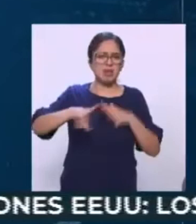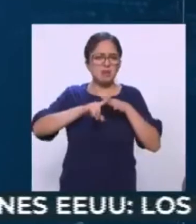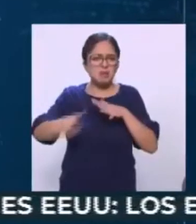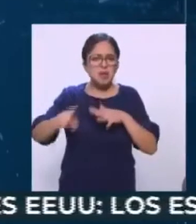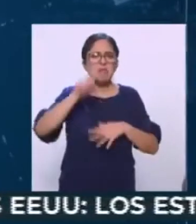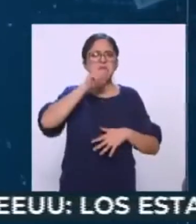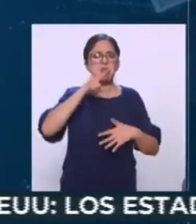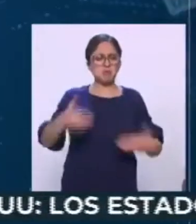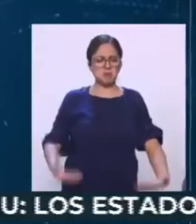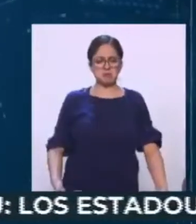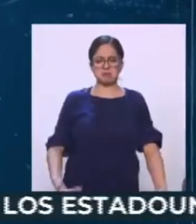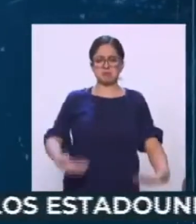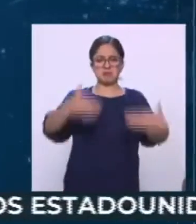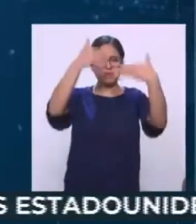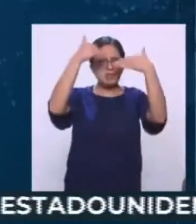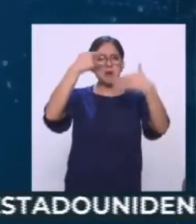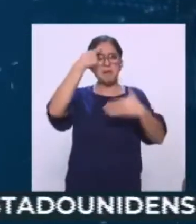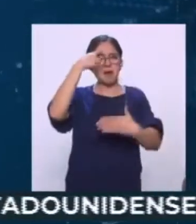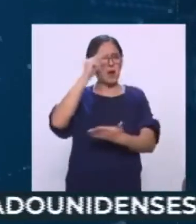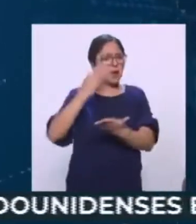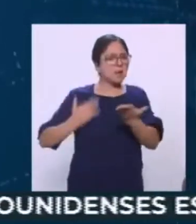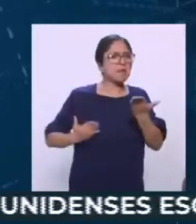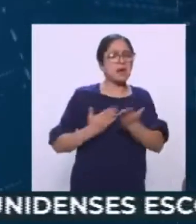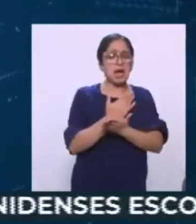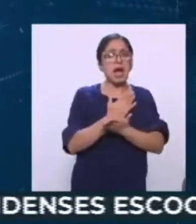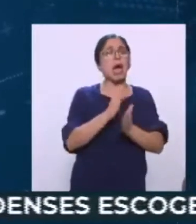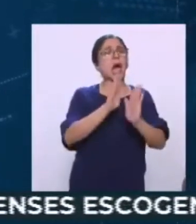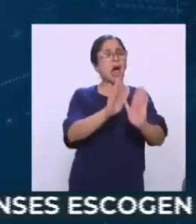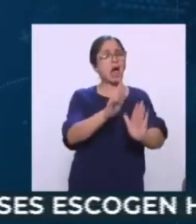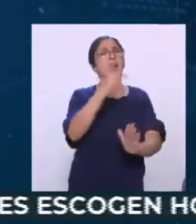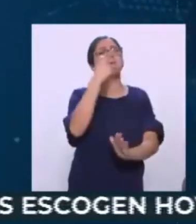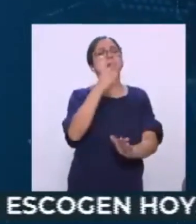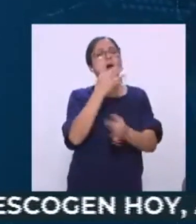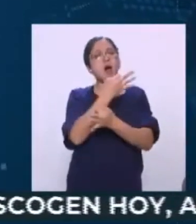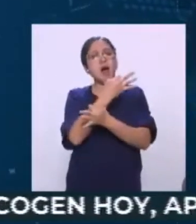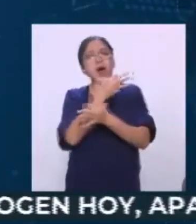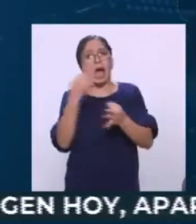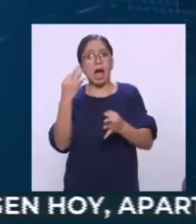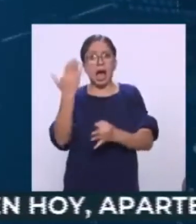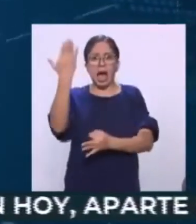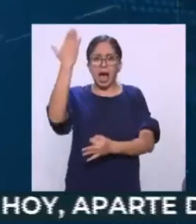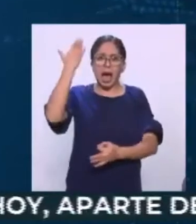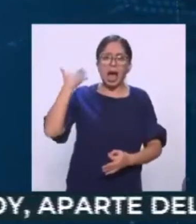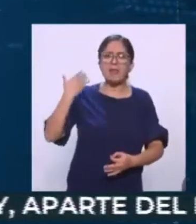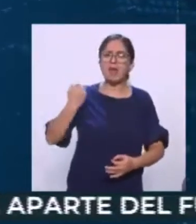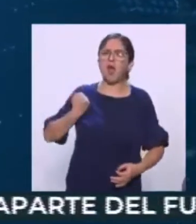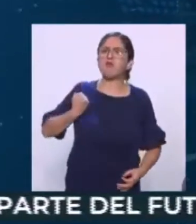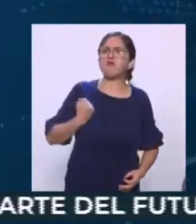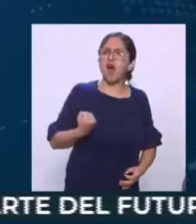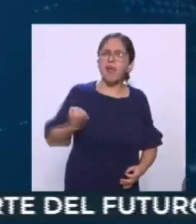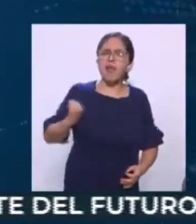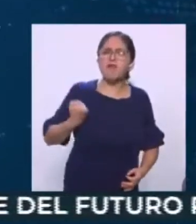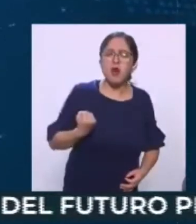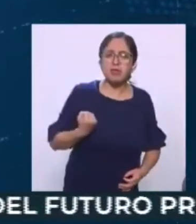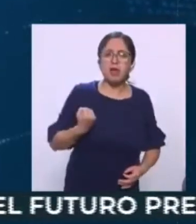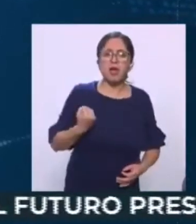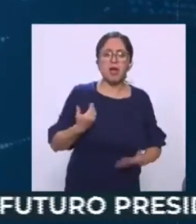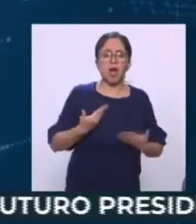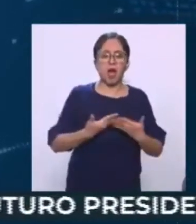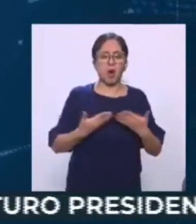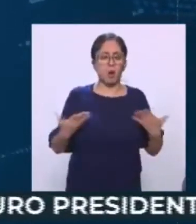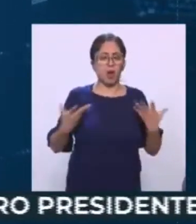pero un mensaje que se ha visto disminuido, me parece, a través de un discurso conciliador del presidente